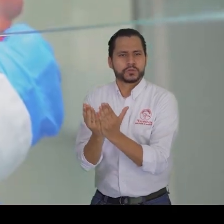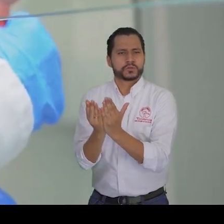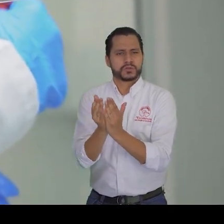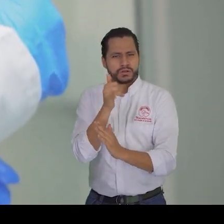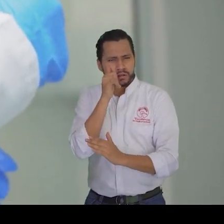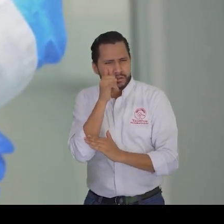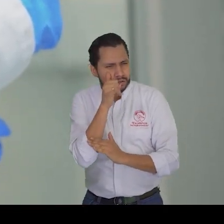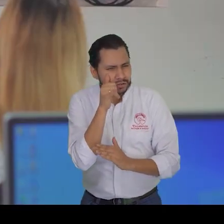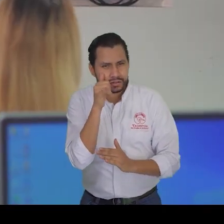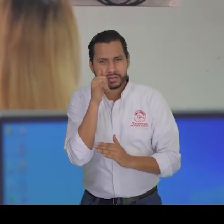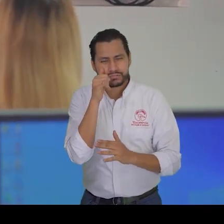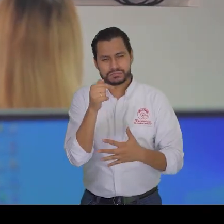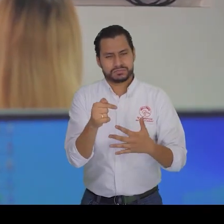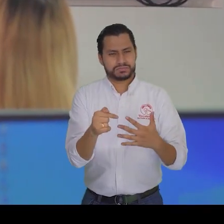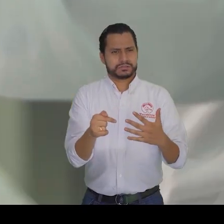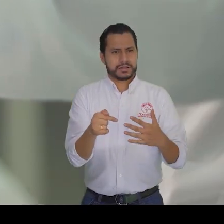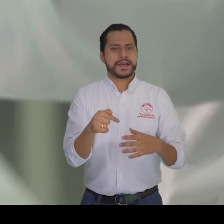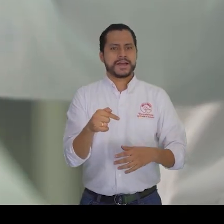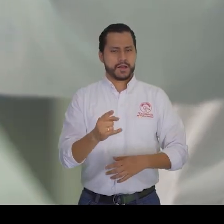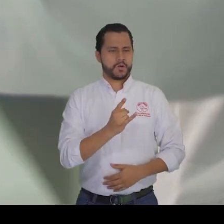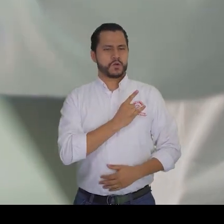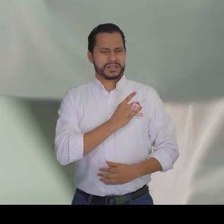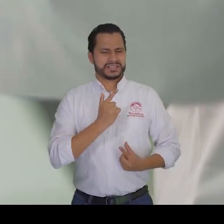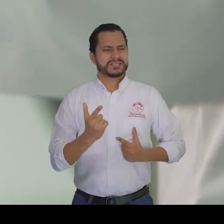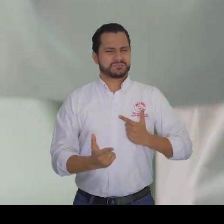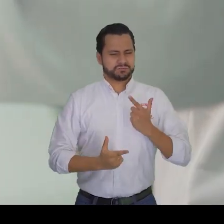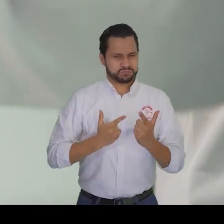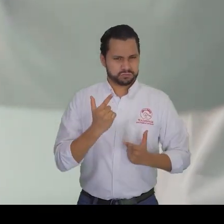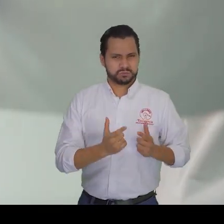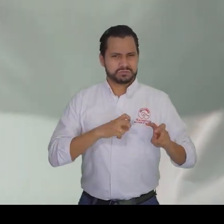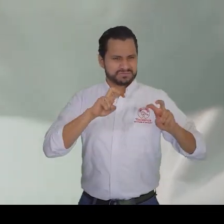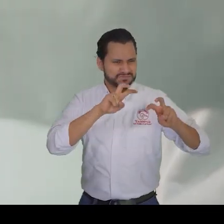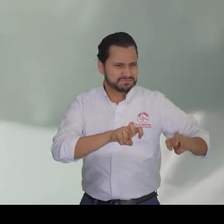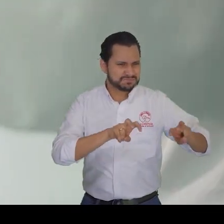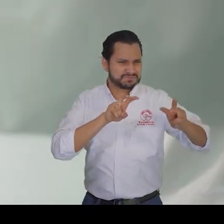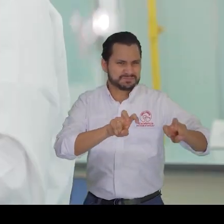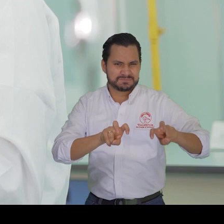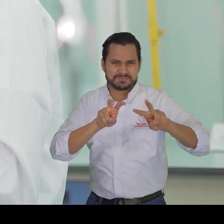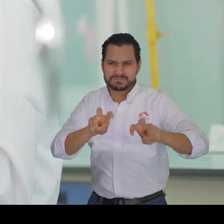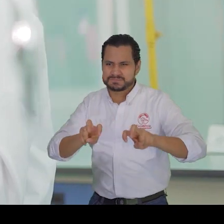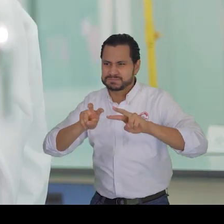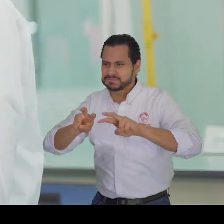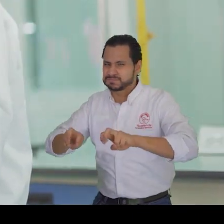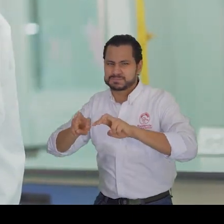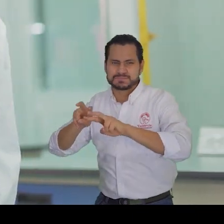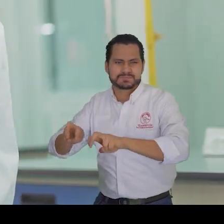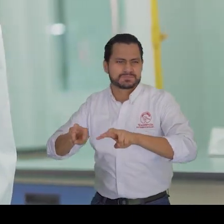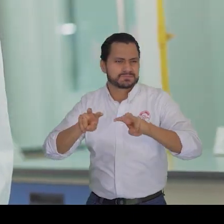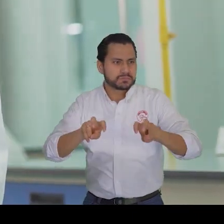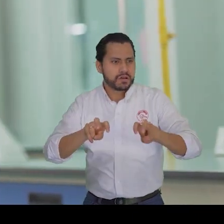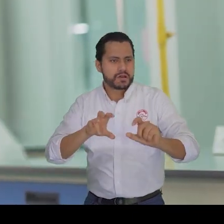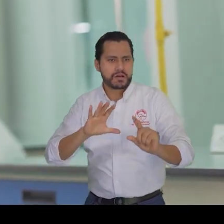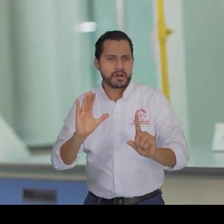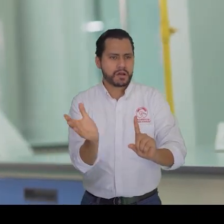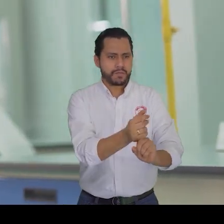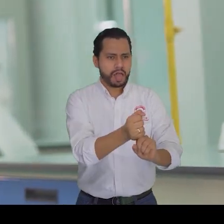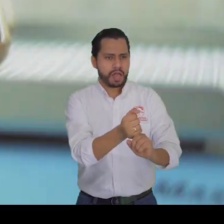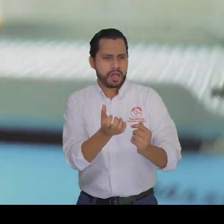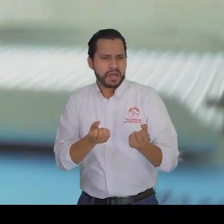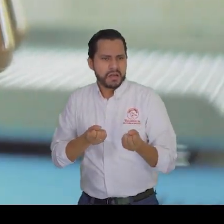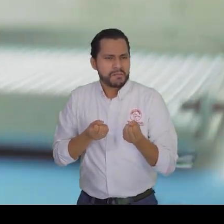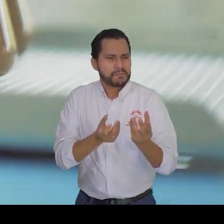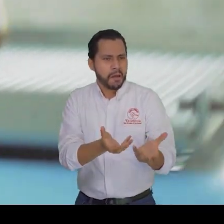educación, básicas e ingeniería. La universidad lidera procesos de investigación en la región,